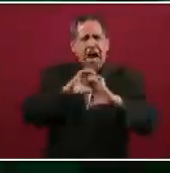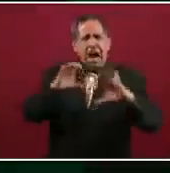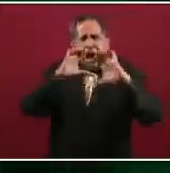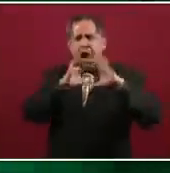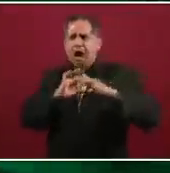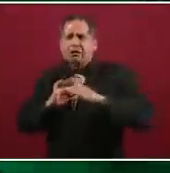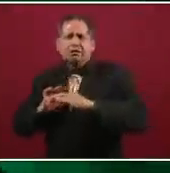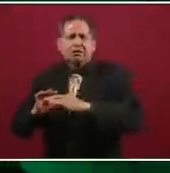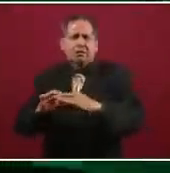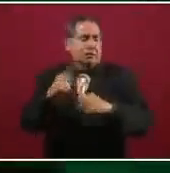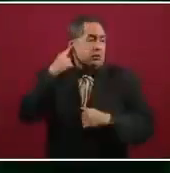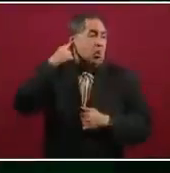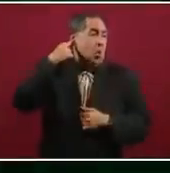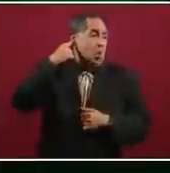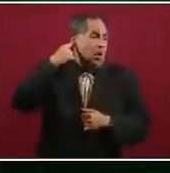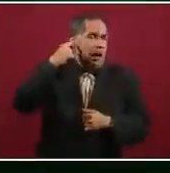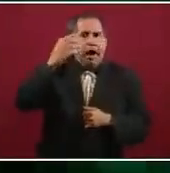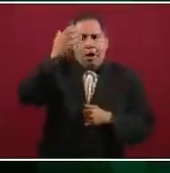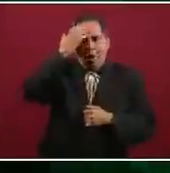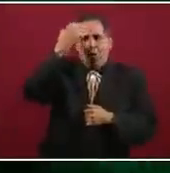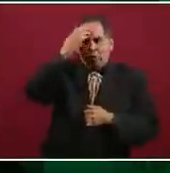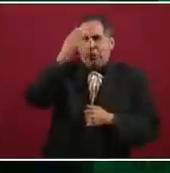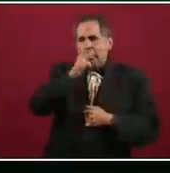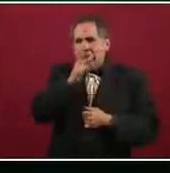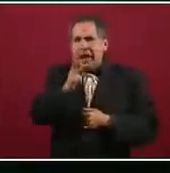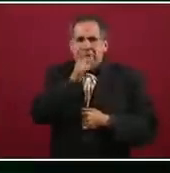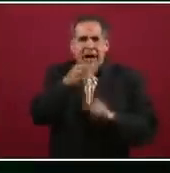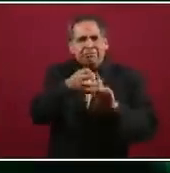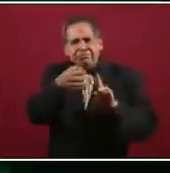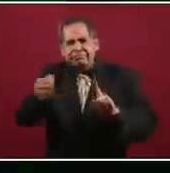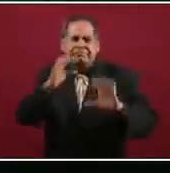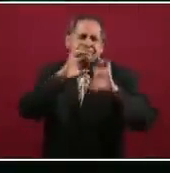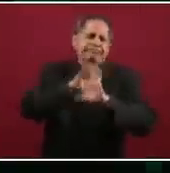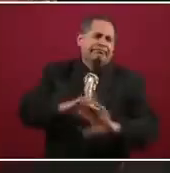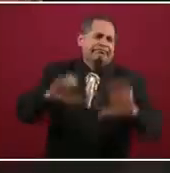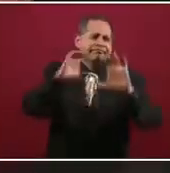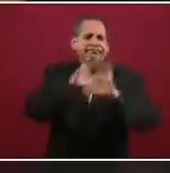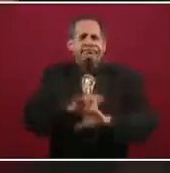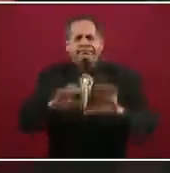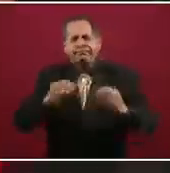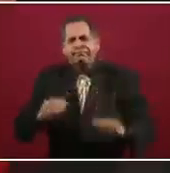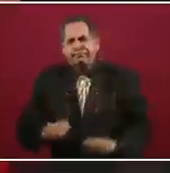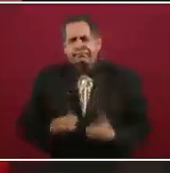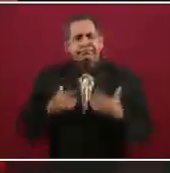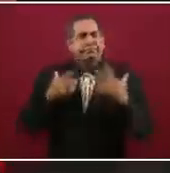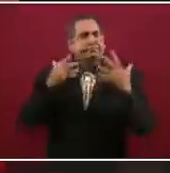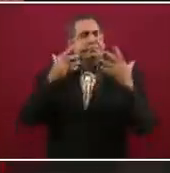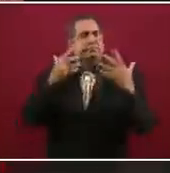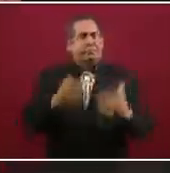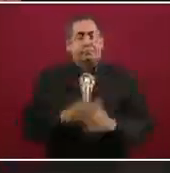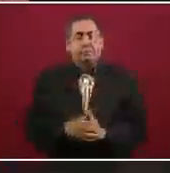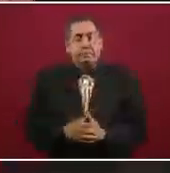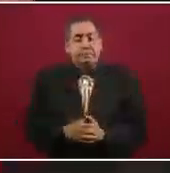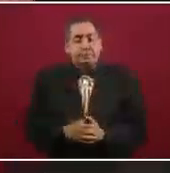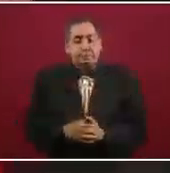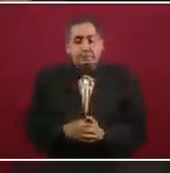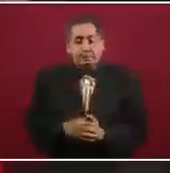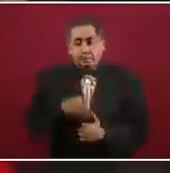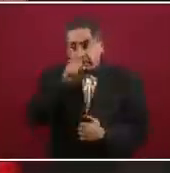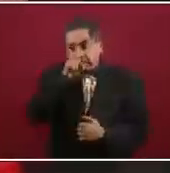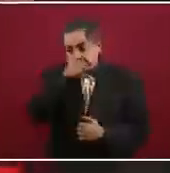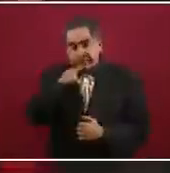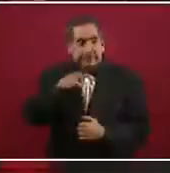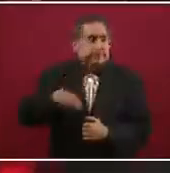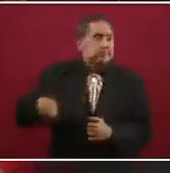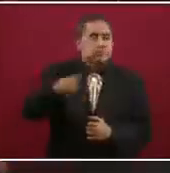la gente reconoce la música, pues se produce otro efecto en la fiesta. Y bueno, pues decir que también las